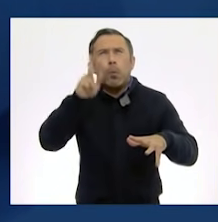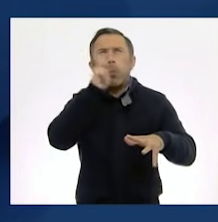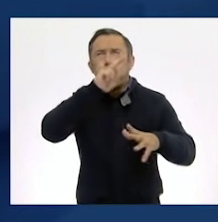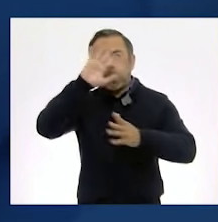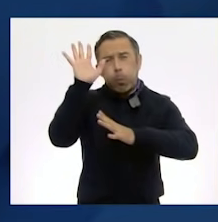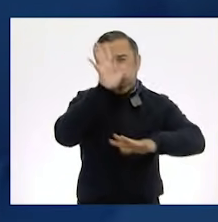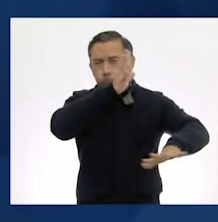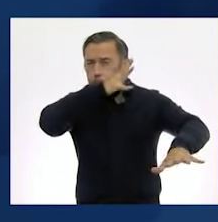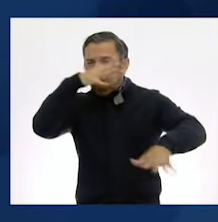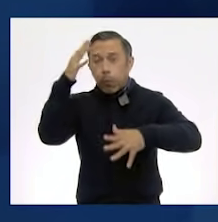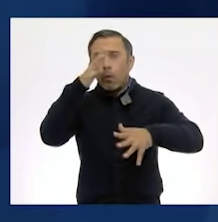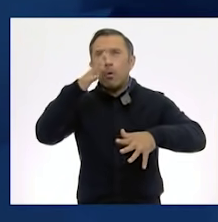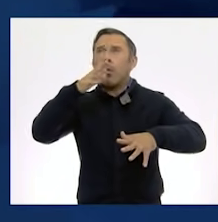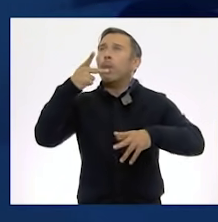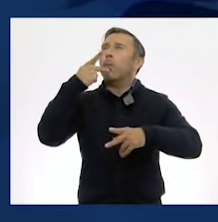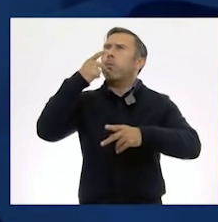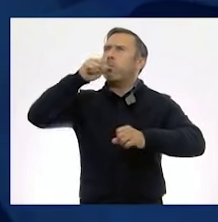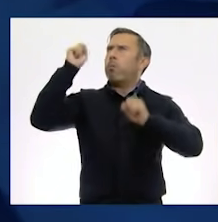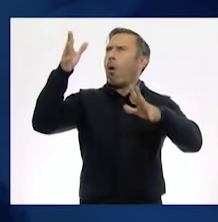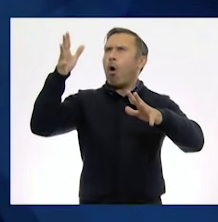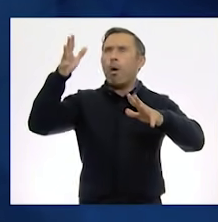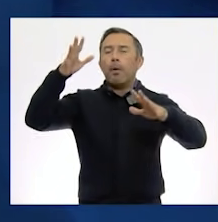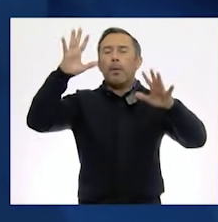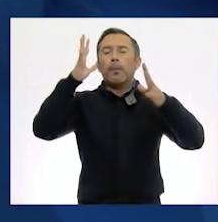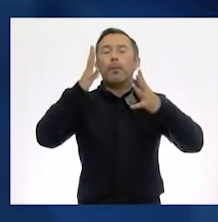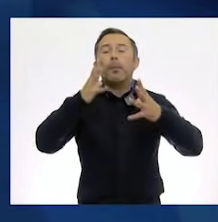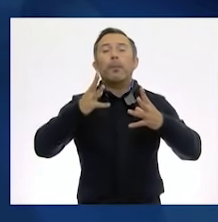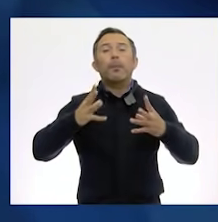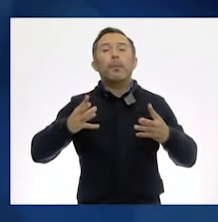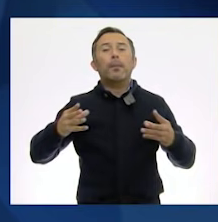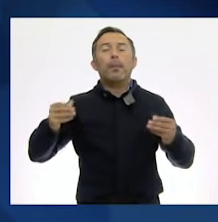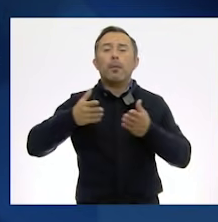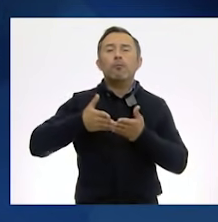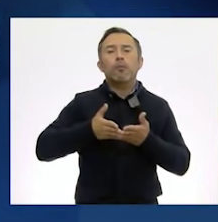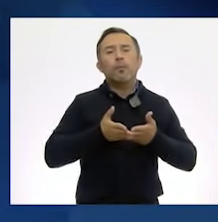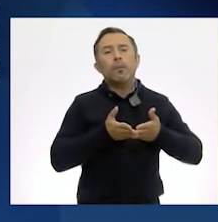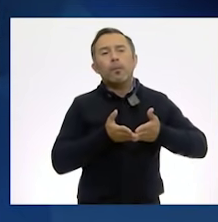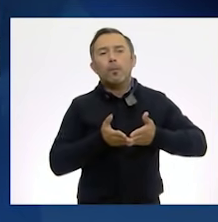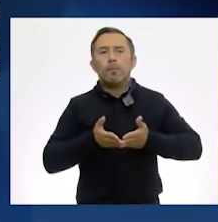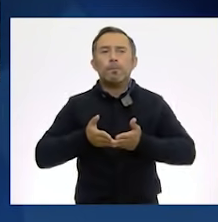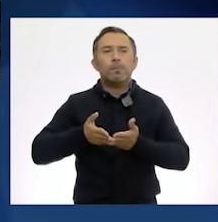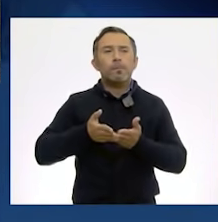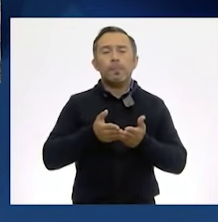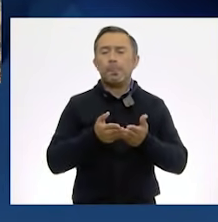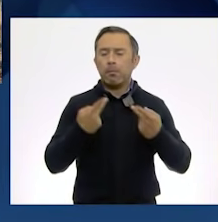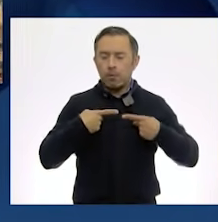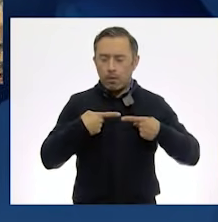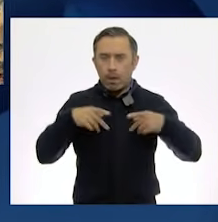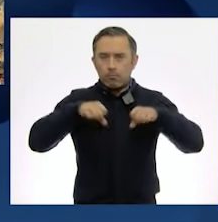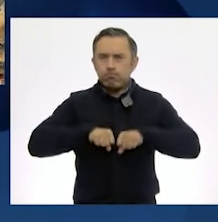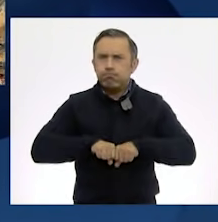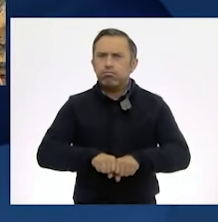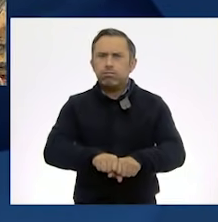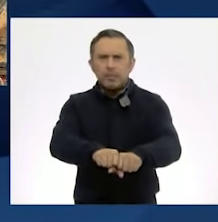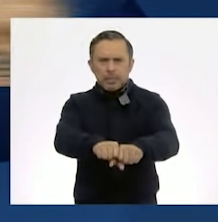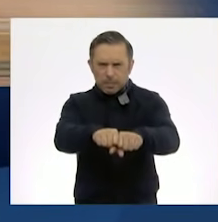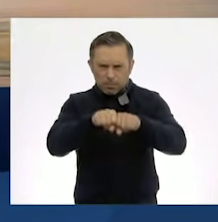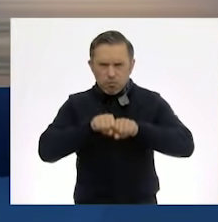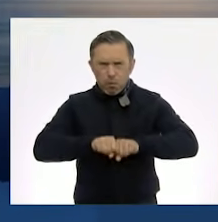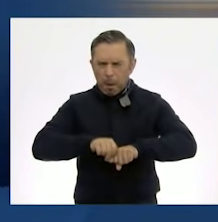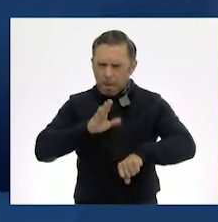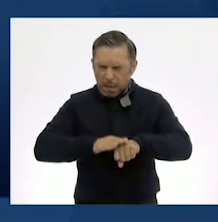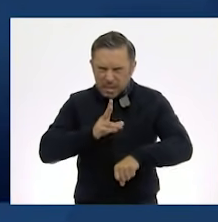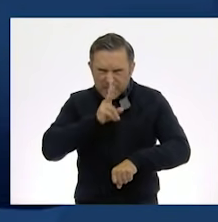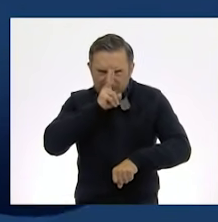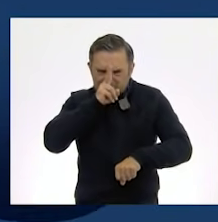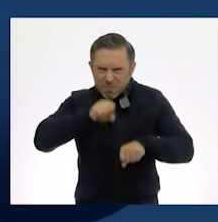Las olas quedaron tranquilas y fue preciso a los tripulantes tomar los remos y empujar la nave con toda su fuerza.